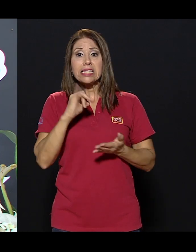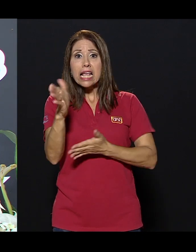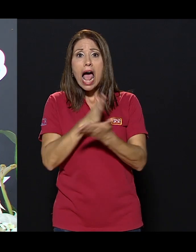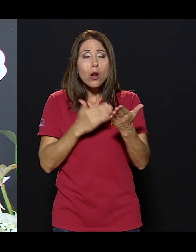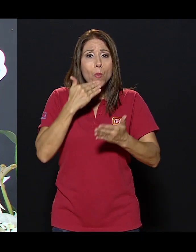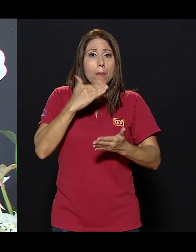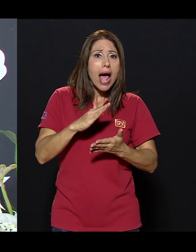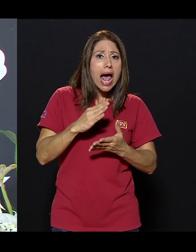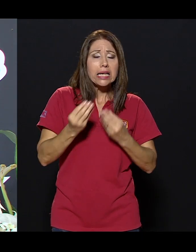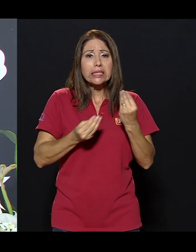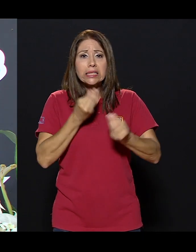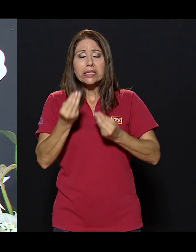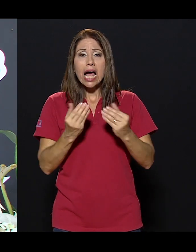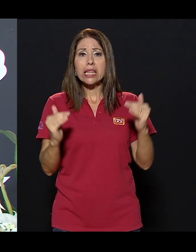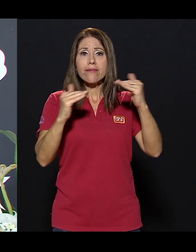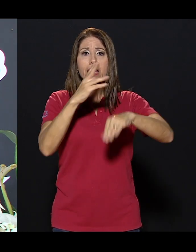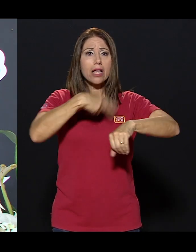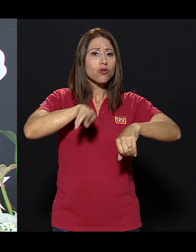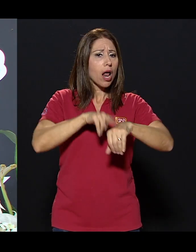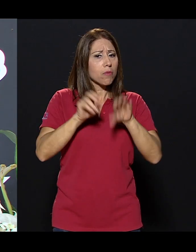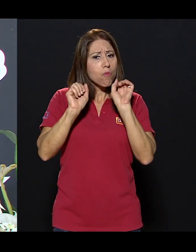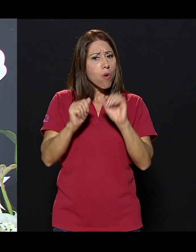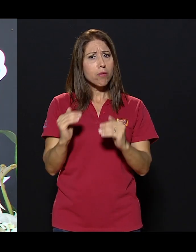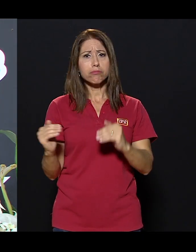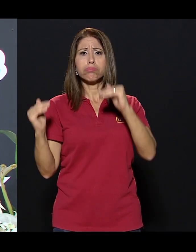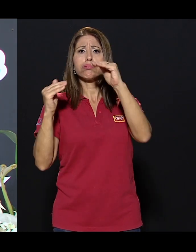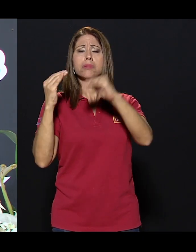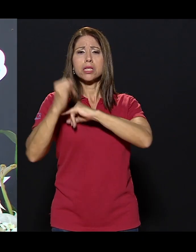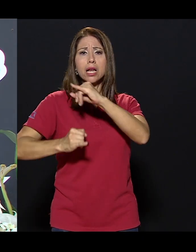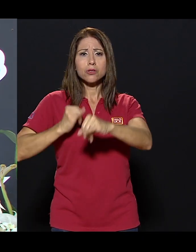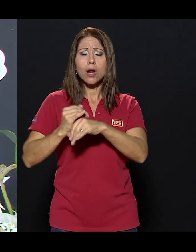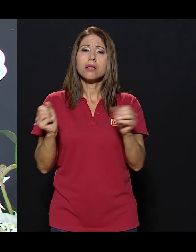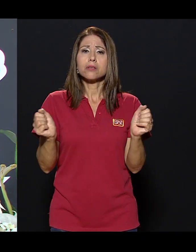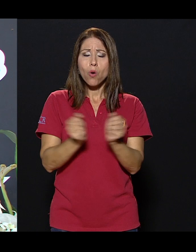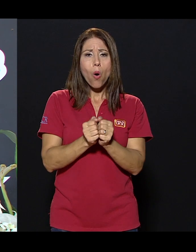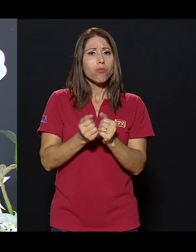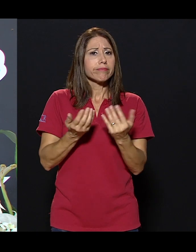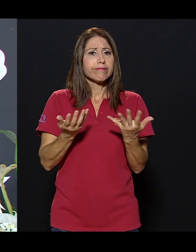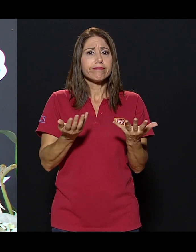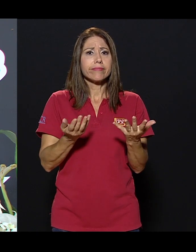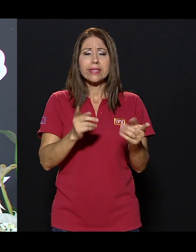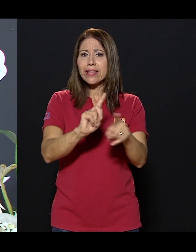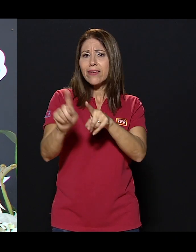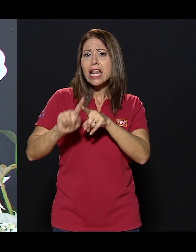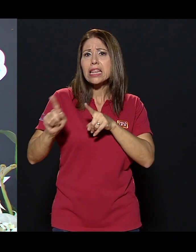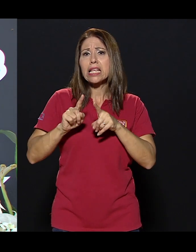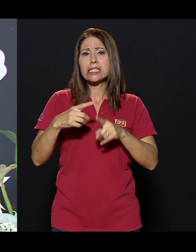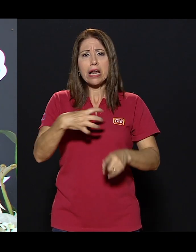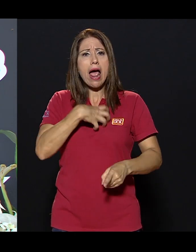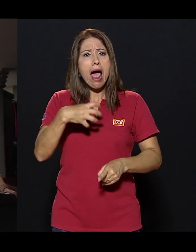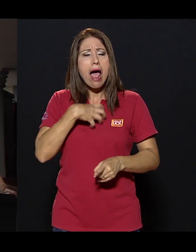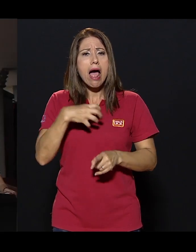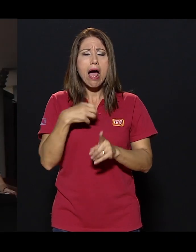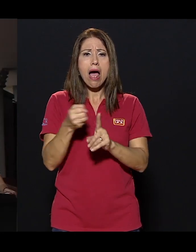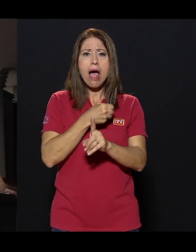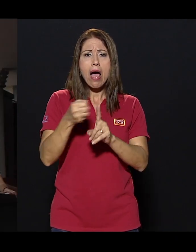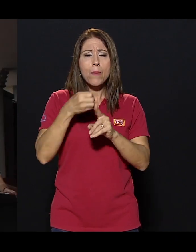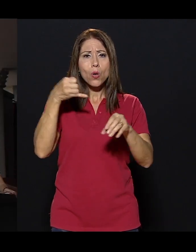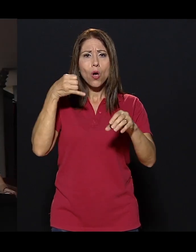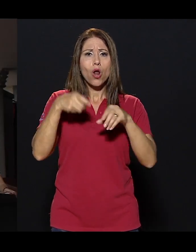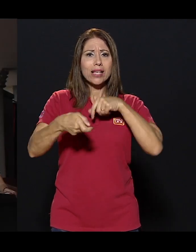plano nacional, luego se va a los planos internacionales con las acciones que se reclaman violación de